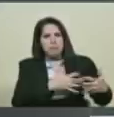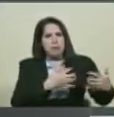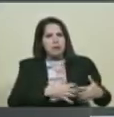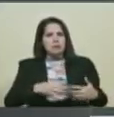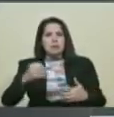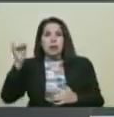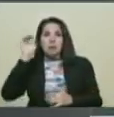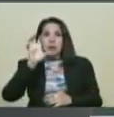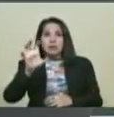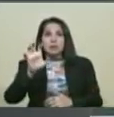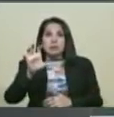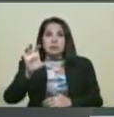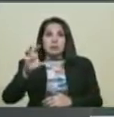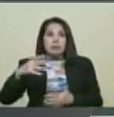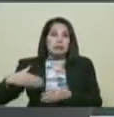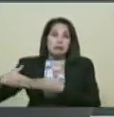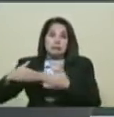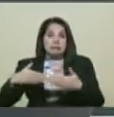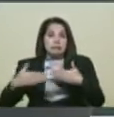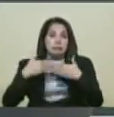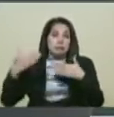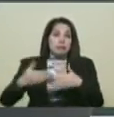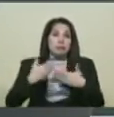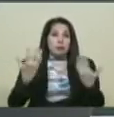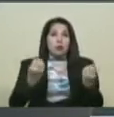ante, bueno, este ataque de sabotaje.